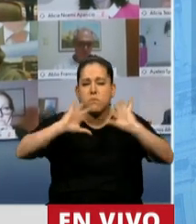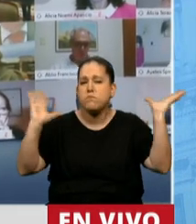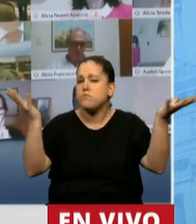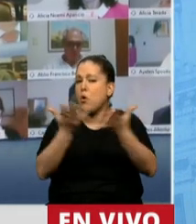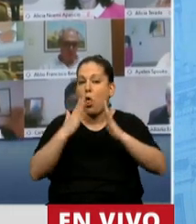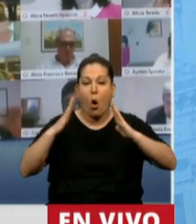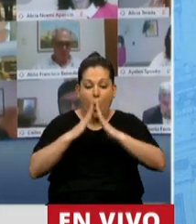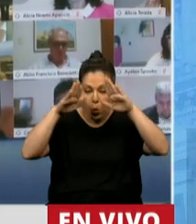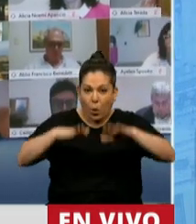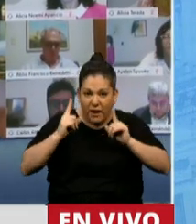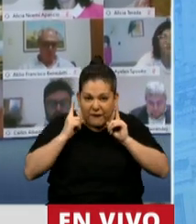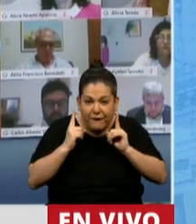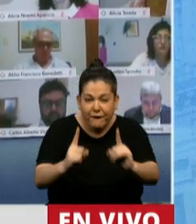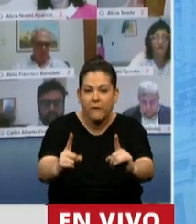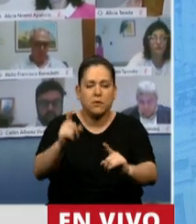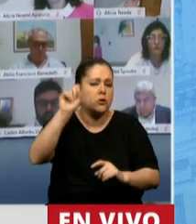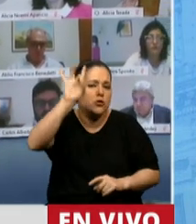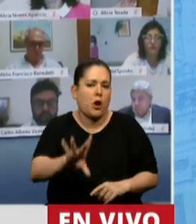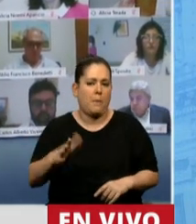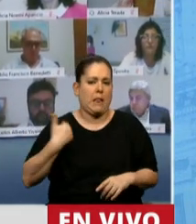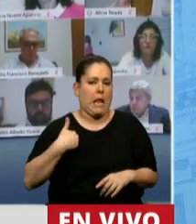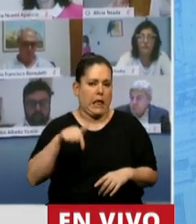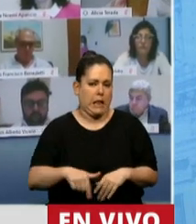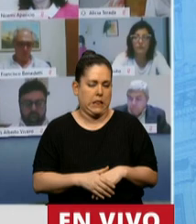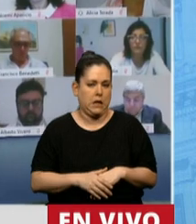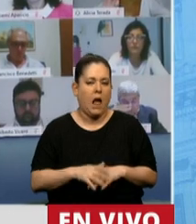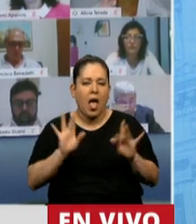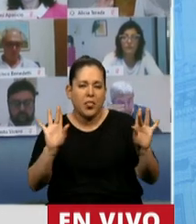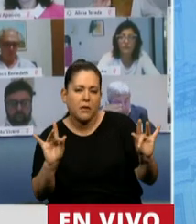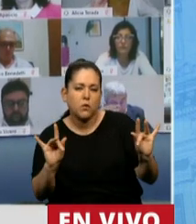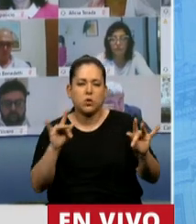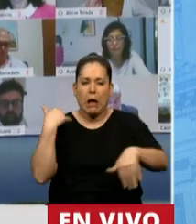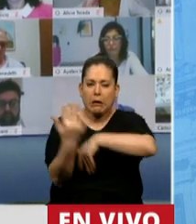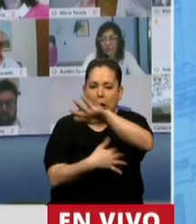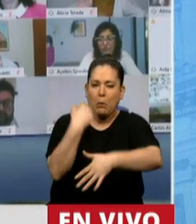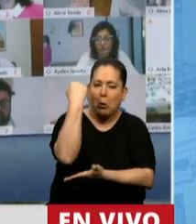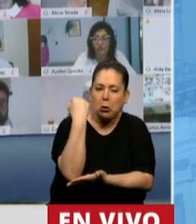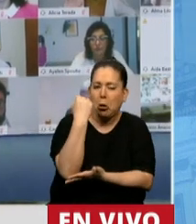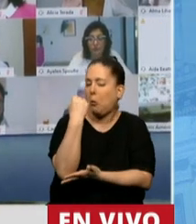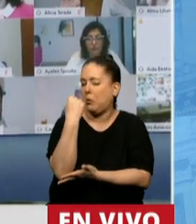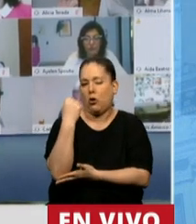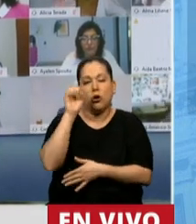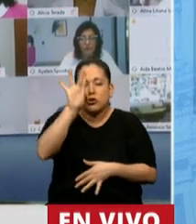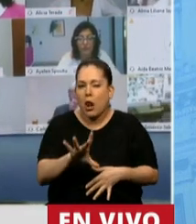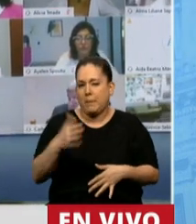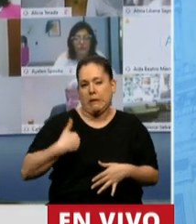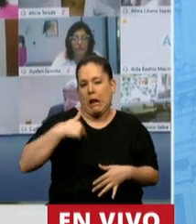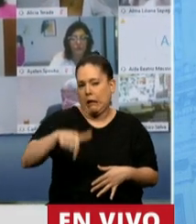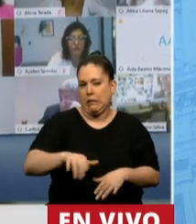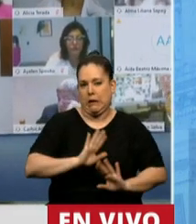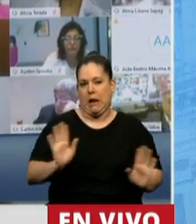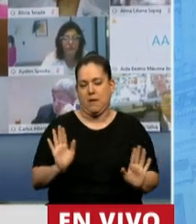eterna solo la Argentina dificultades hay en todo el mundo desastre económico y un acelerado el Abismo solo entre